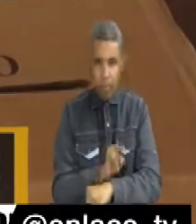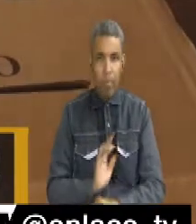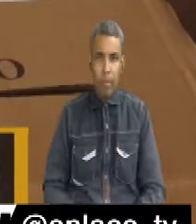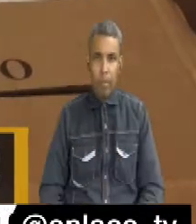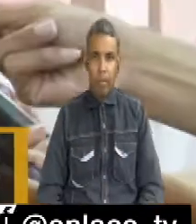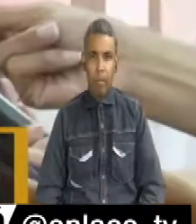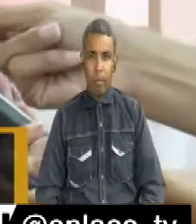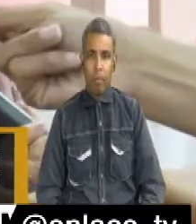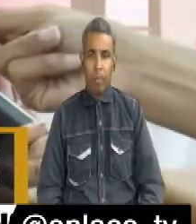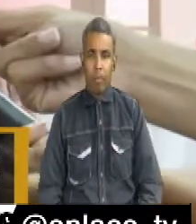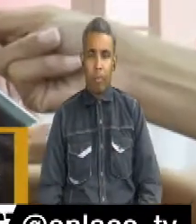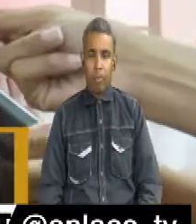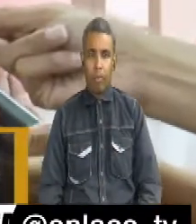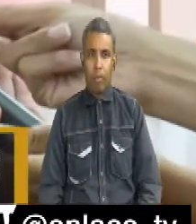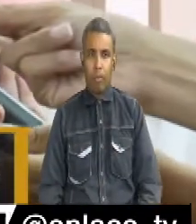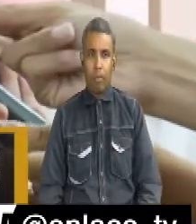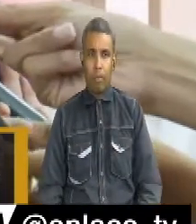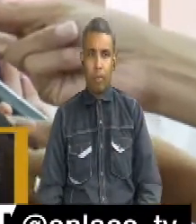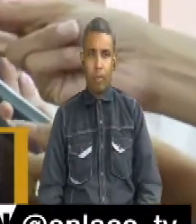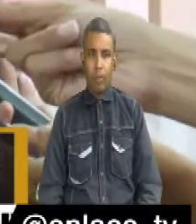barranqueños. Vamos a contar pues con las